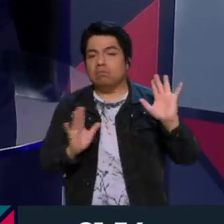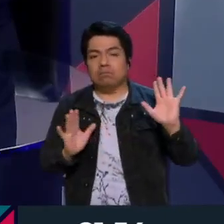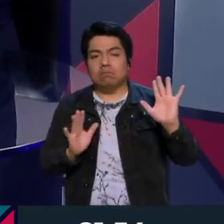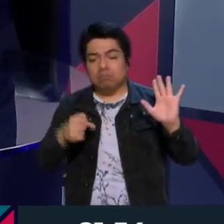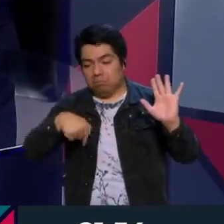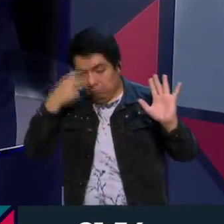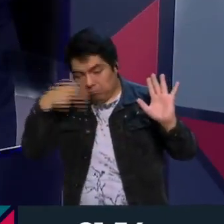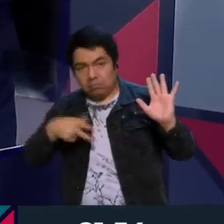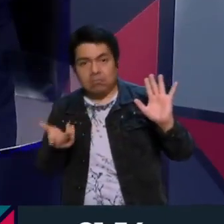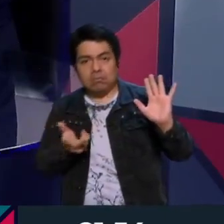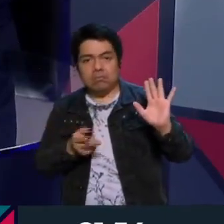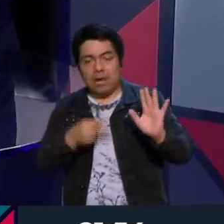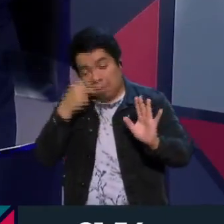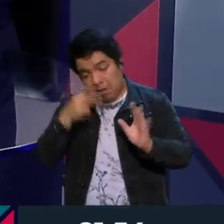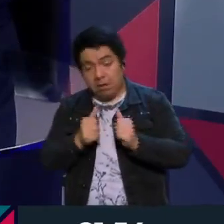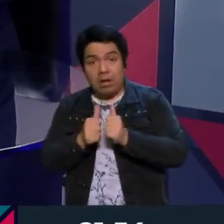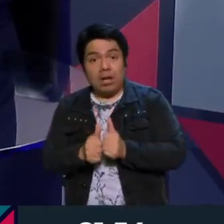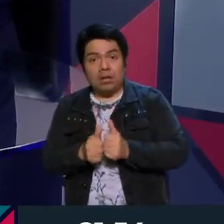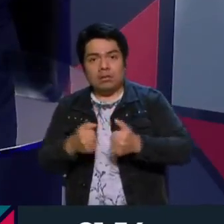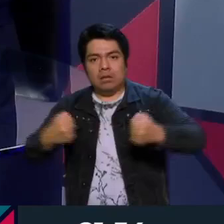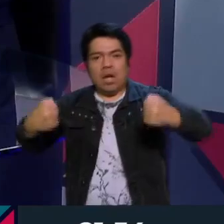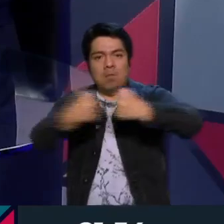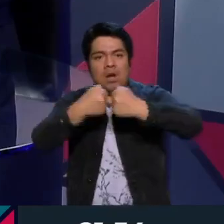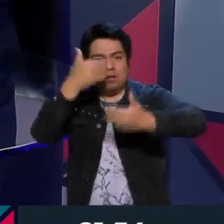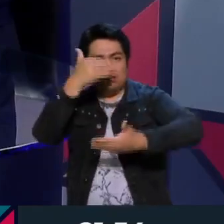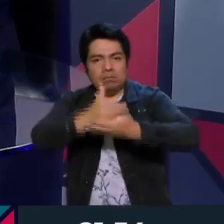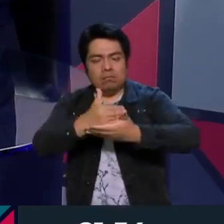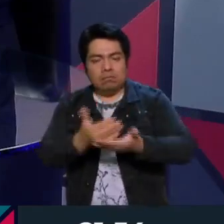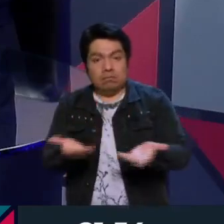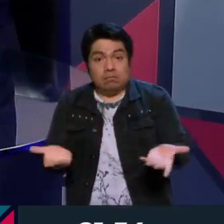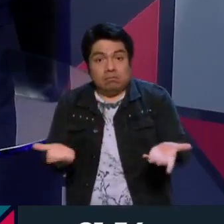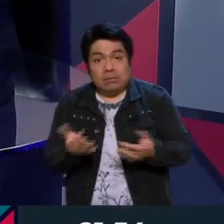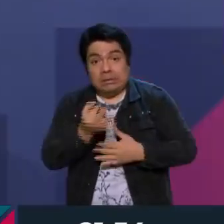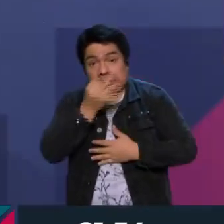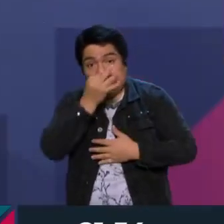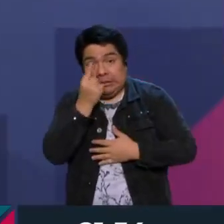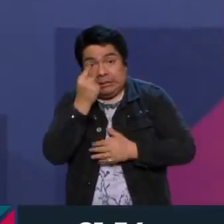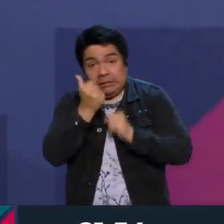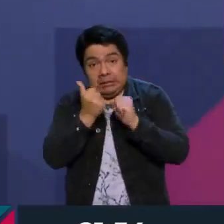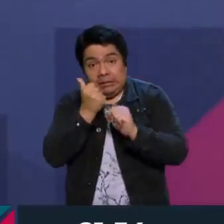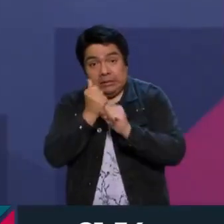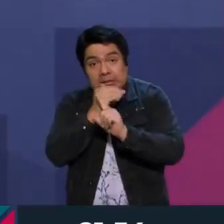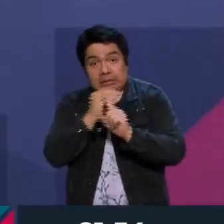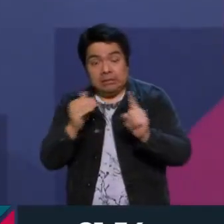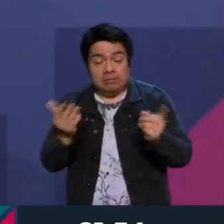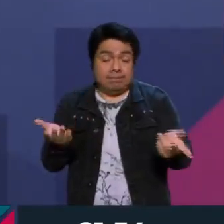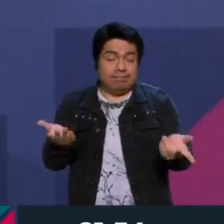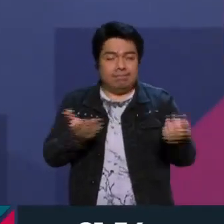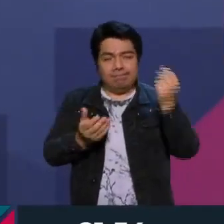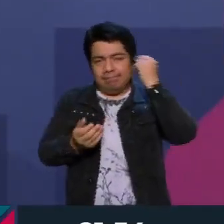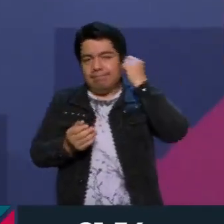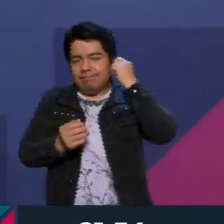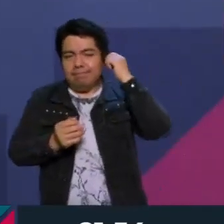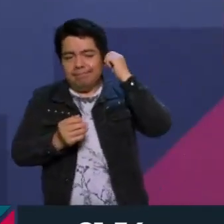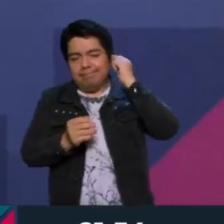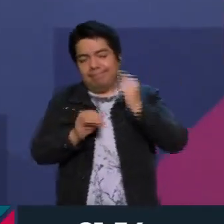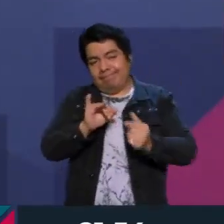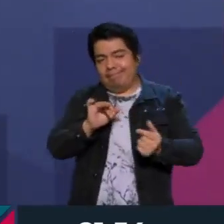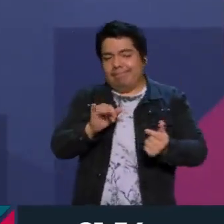de quédate en México hasta cerrar la frontera entre México y Estados Unidos durante casi 1 año y medio. Entonces, estamos en un escenario en el